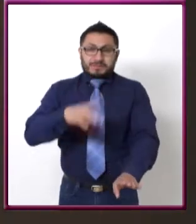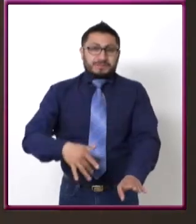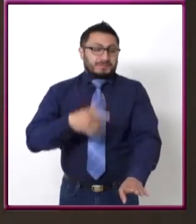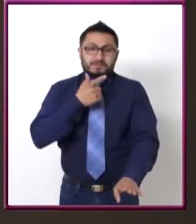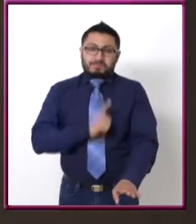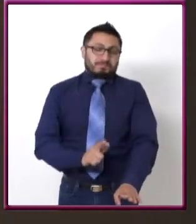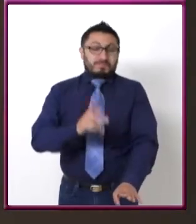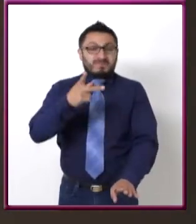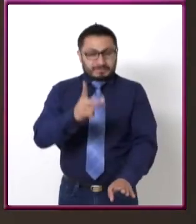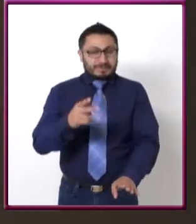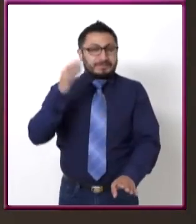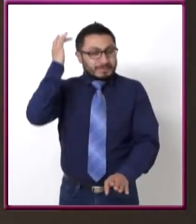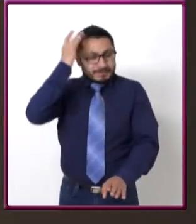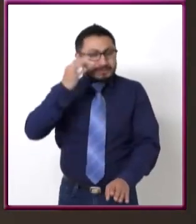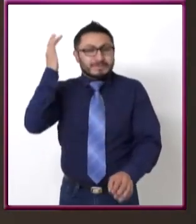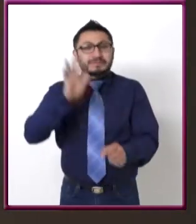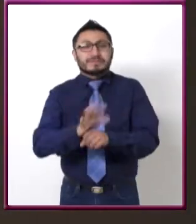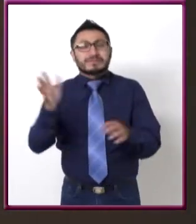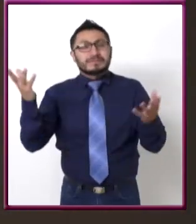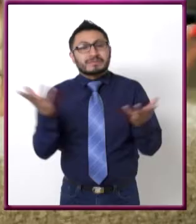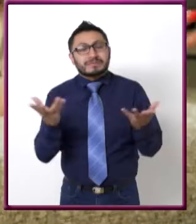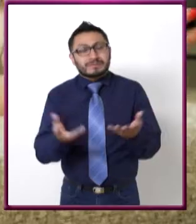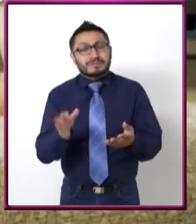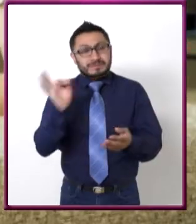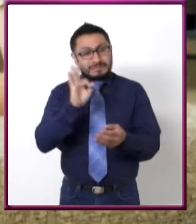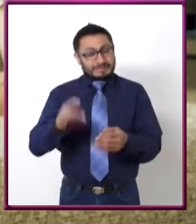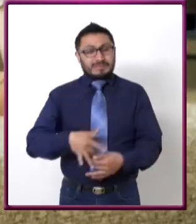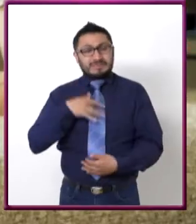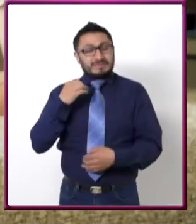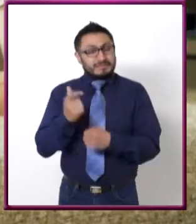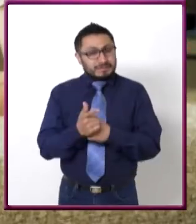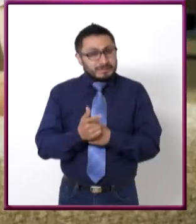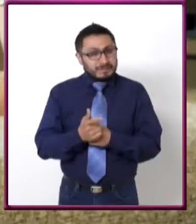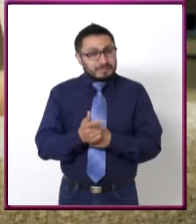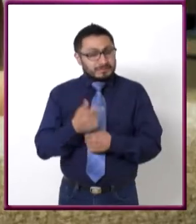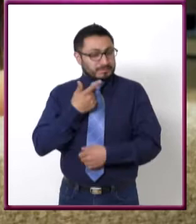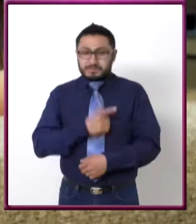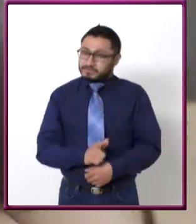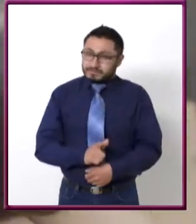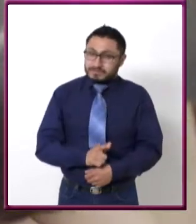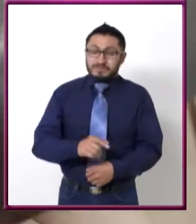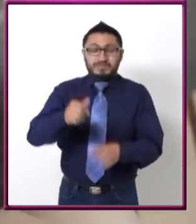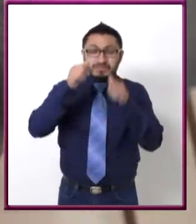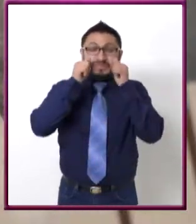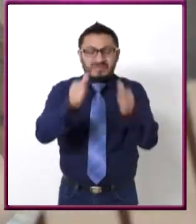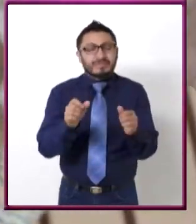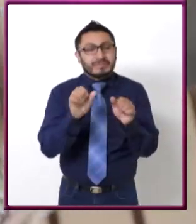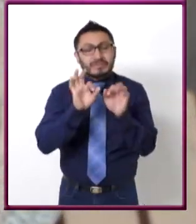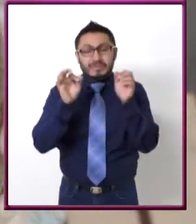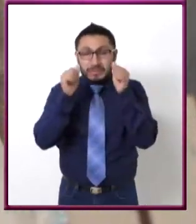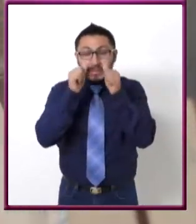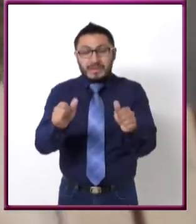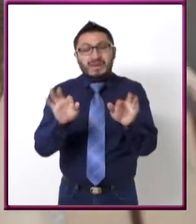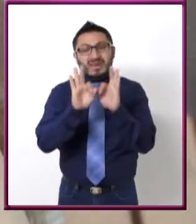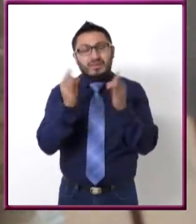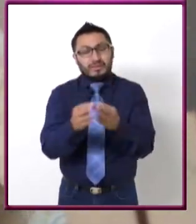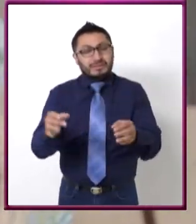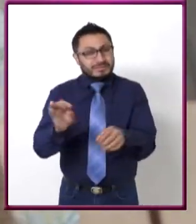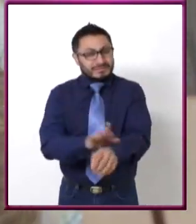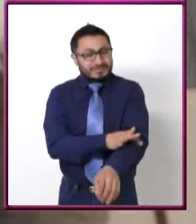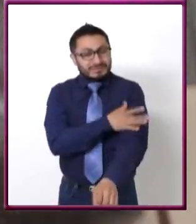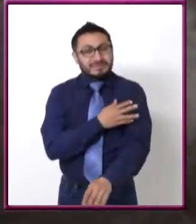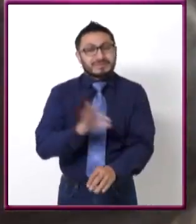lugar de negarlas, podemos analizar ¿qué puedo hacer cuando se presentan? Prestar atención a la manera en la que reaccionamos frente a